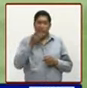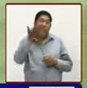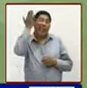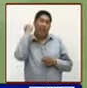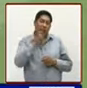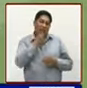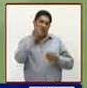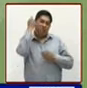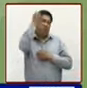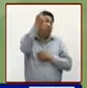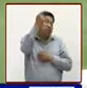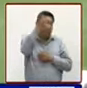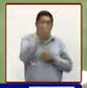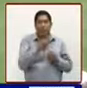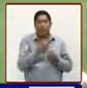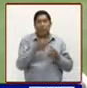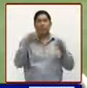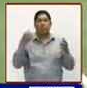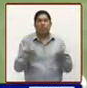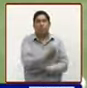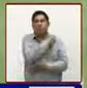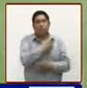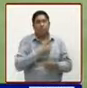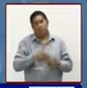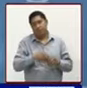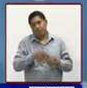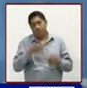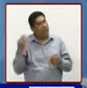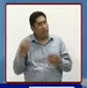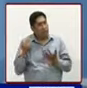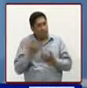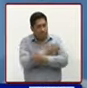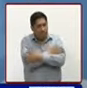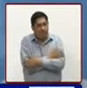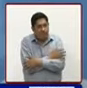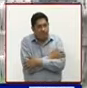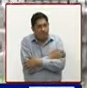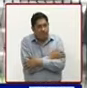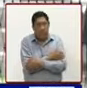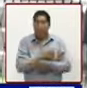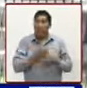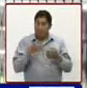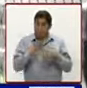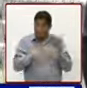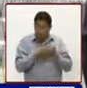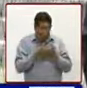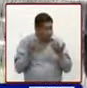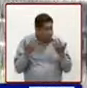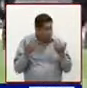pero tenemos alternativas para suplirlo y en general en todas las líneas.